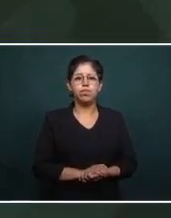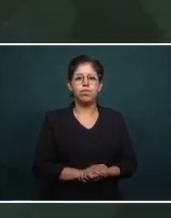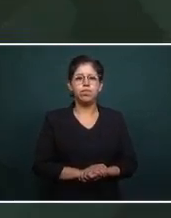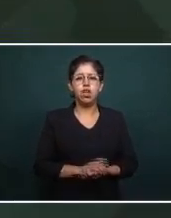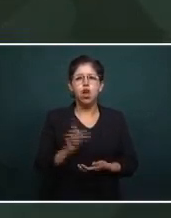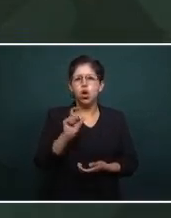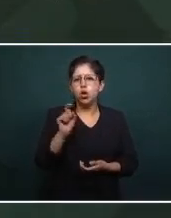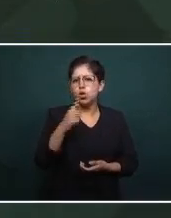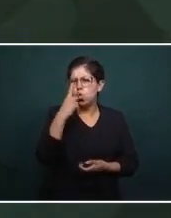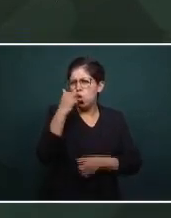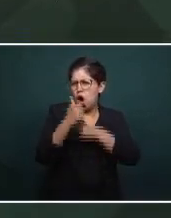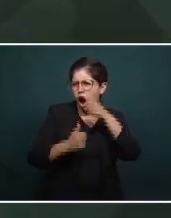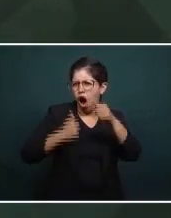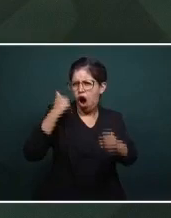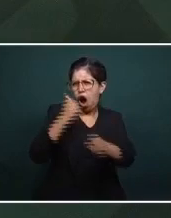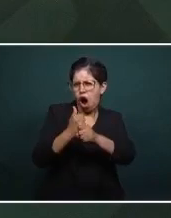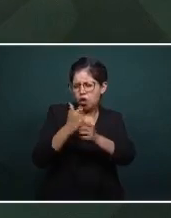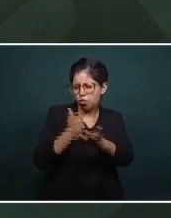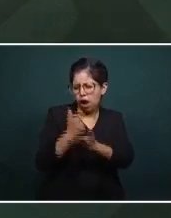cuando menos un año,